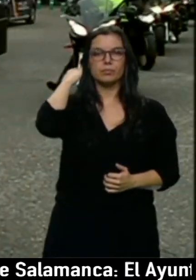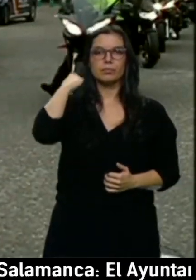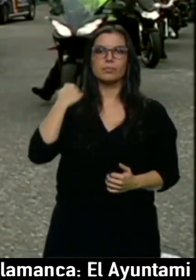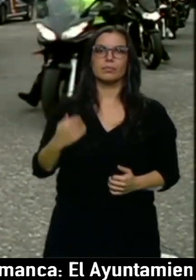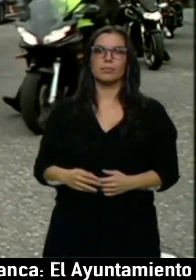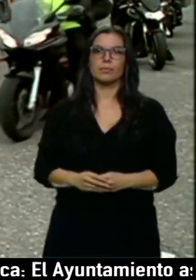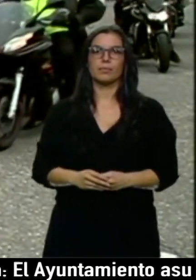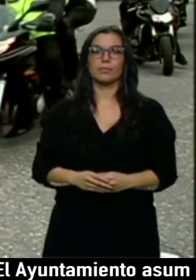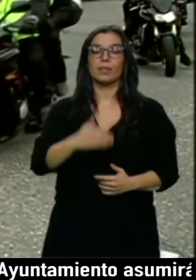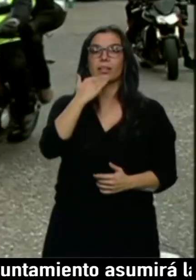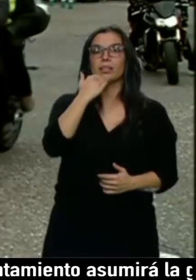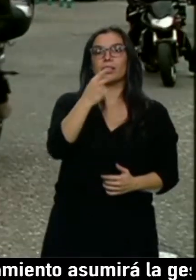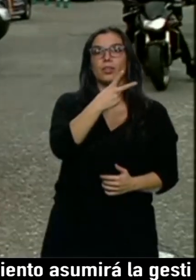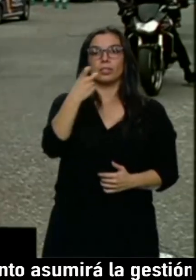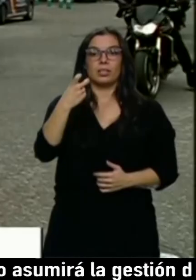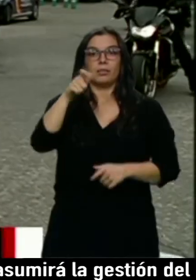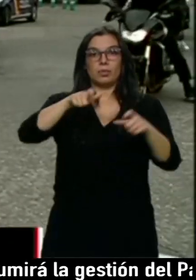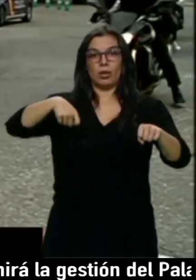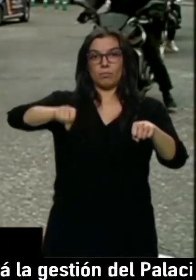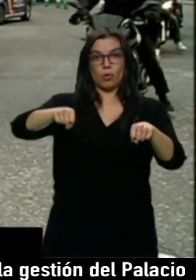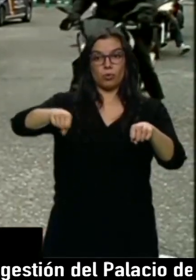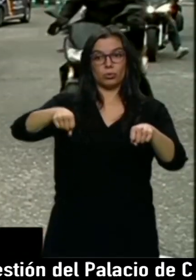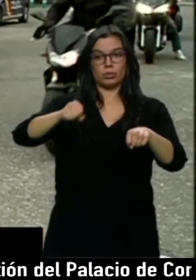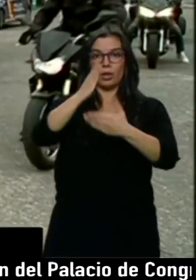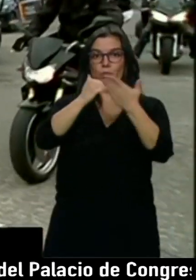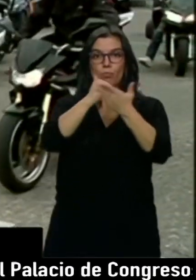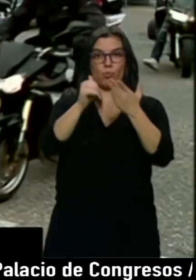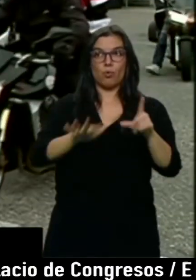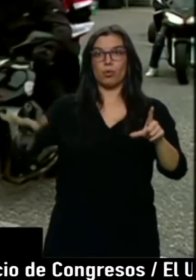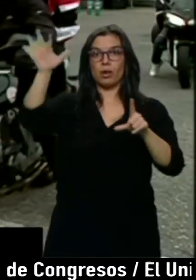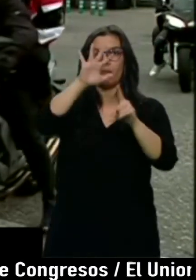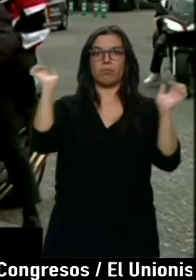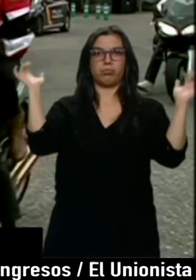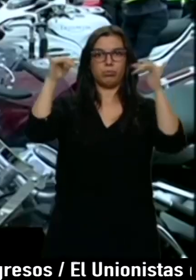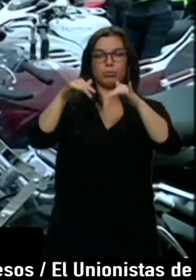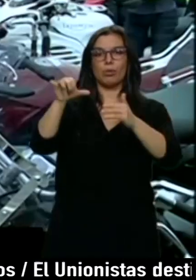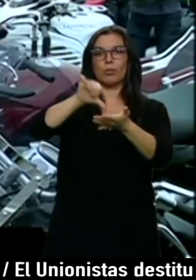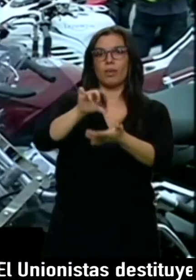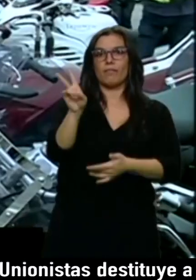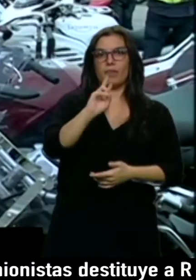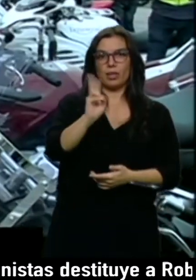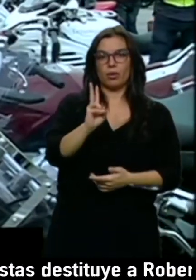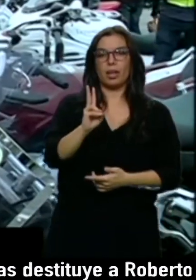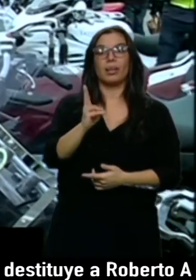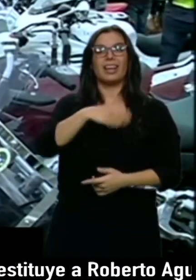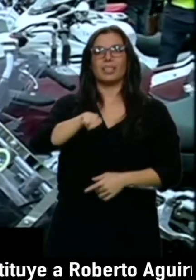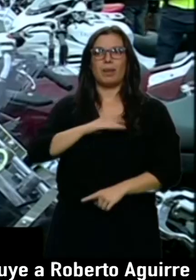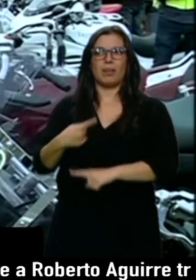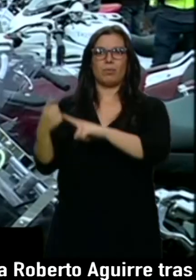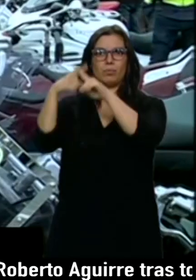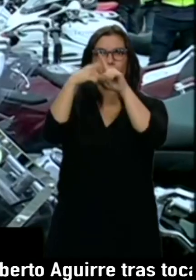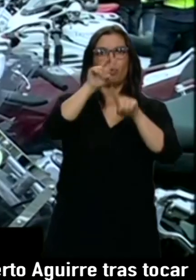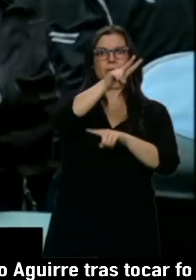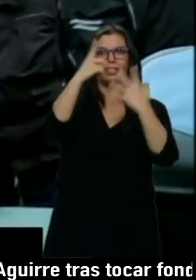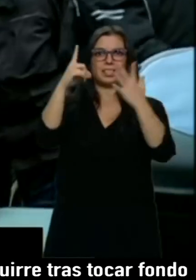Cerca de 200 motoristas de toda la comunidad se han concentrado en Valladolid, al igual que han hecho en otras 26 ciudades españolas. Quieren advertir